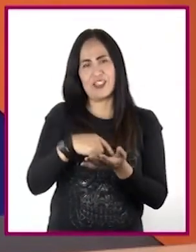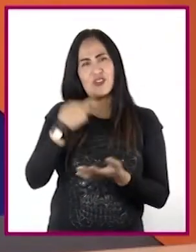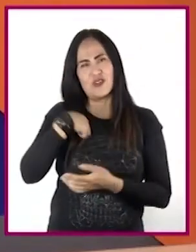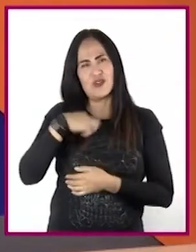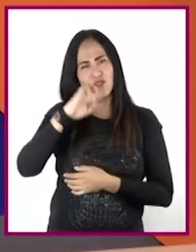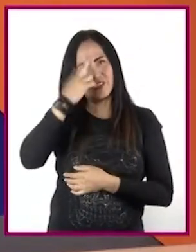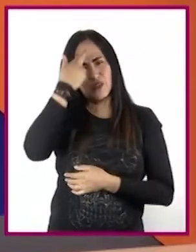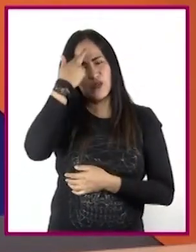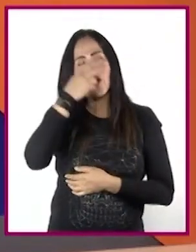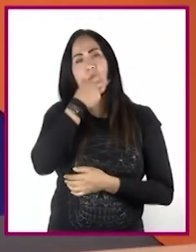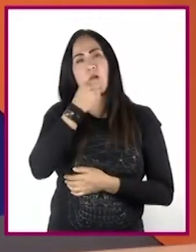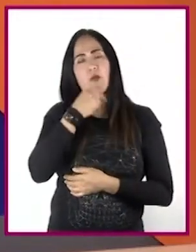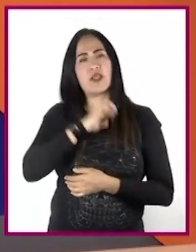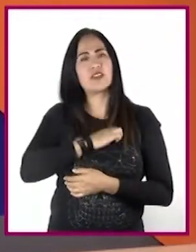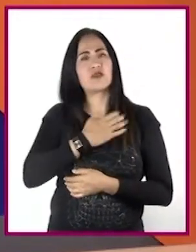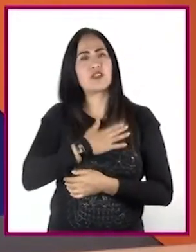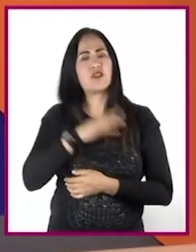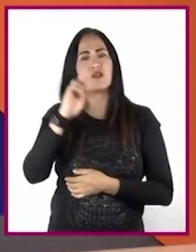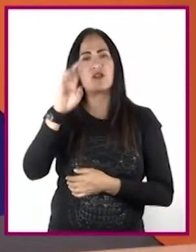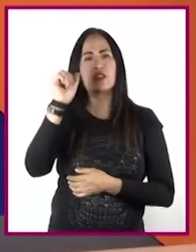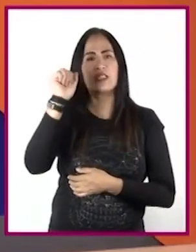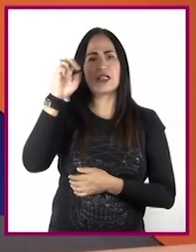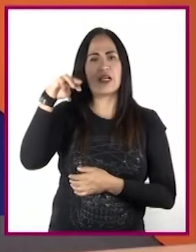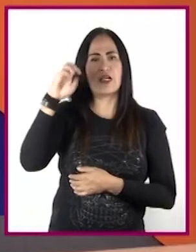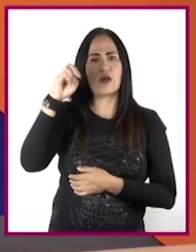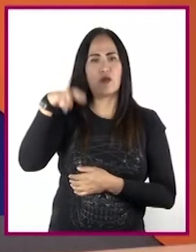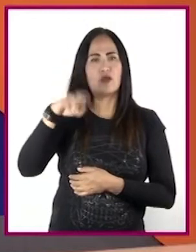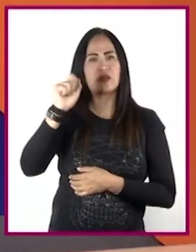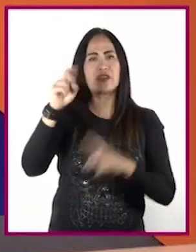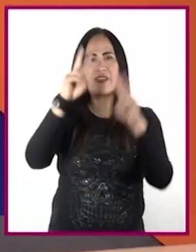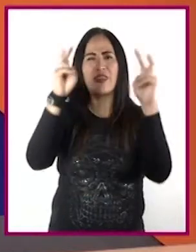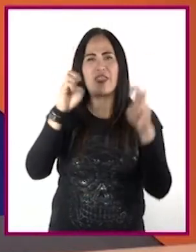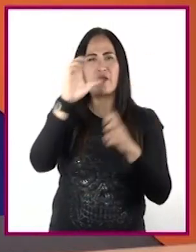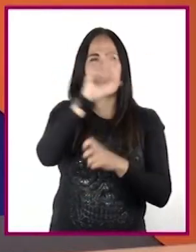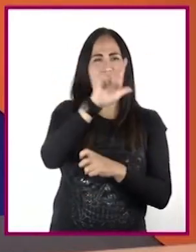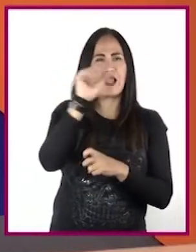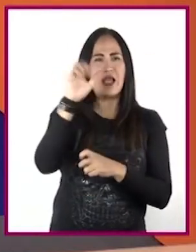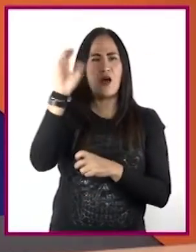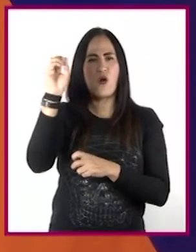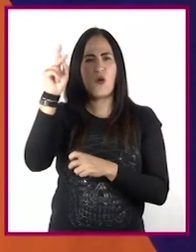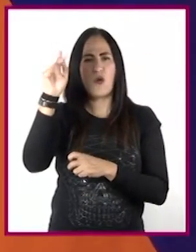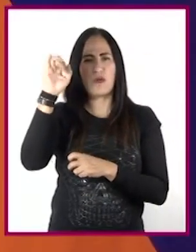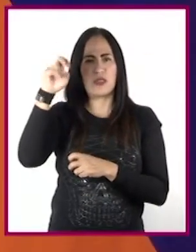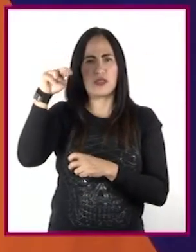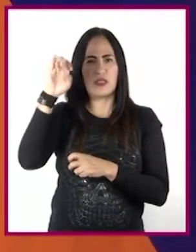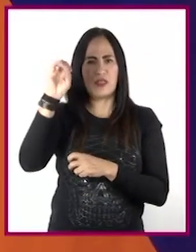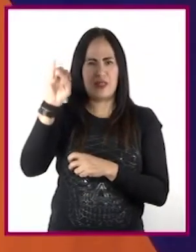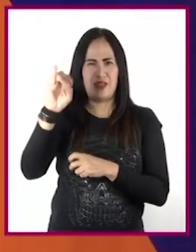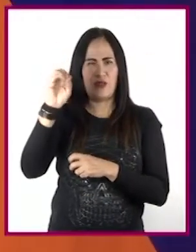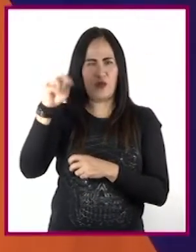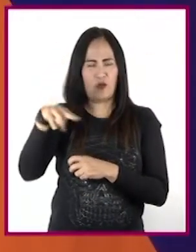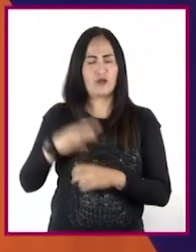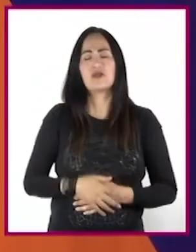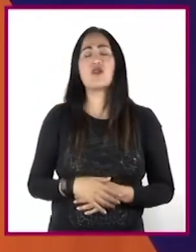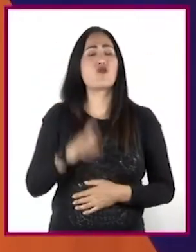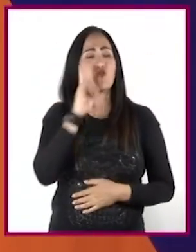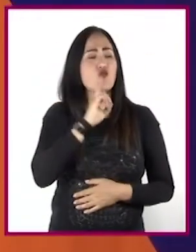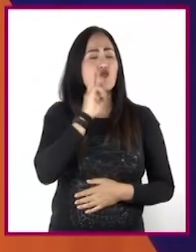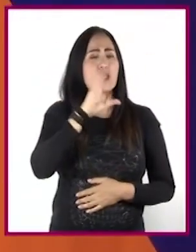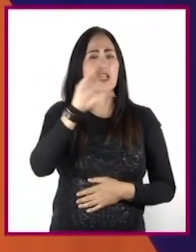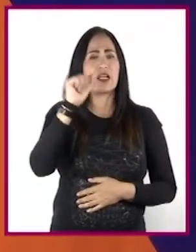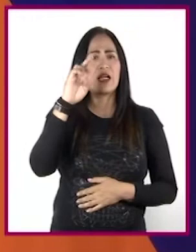español Ramón de Campoamor, que se llama La opinión. Permíteme decirlo. Pobre Carolina